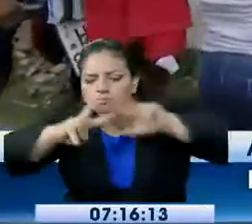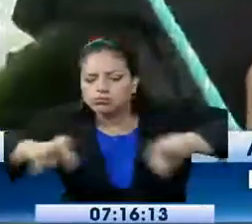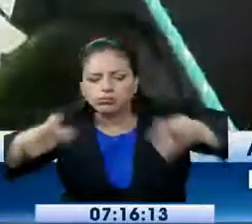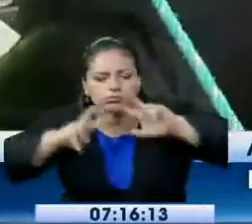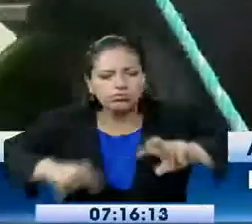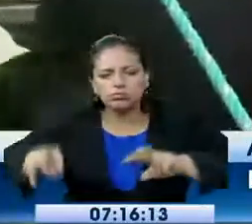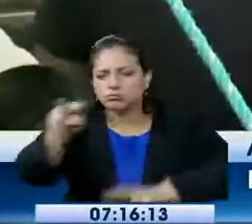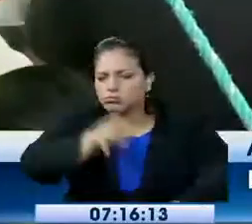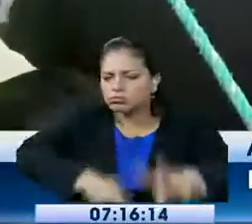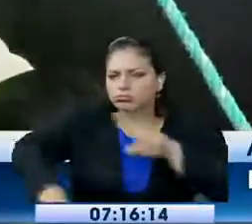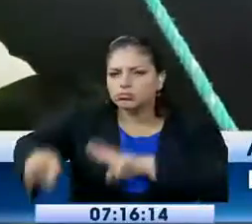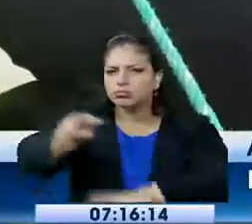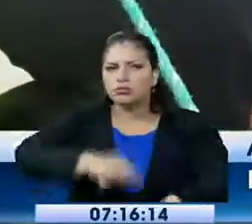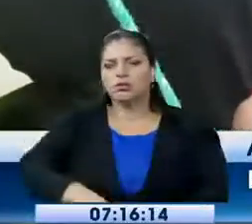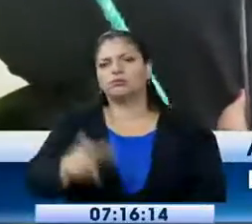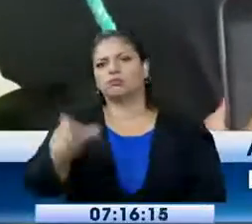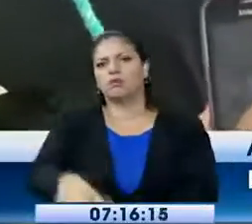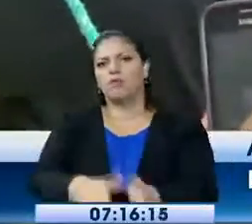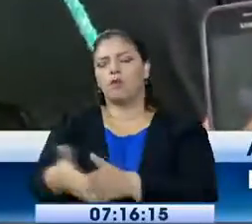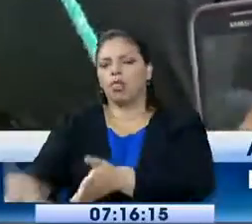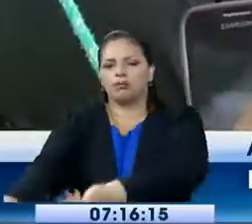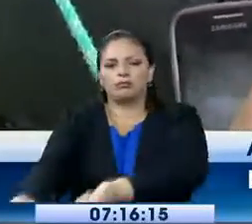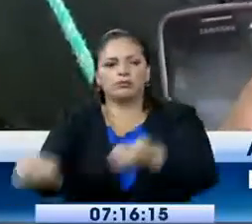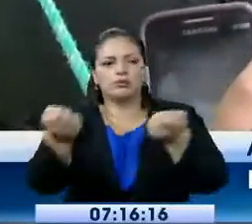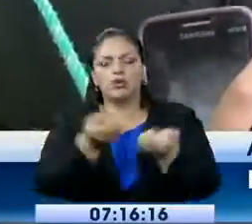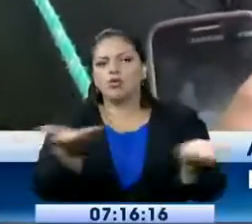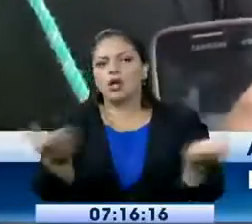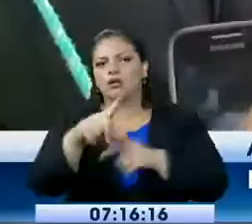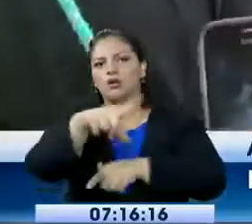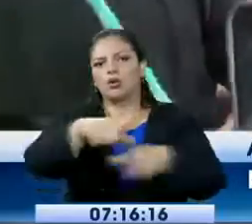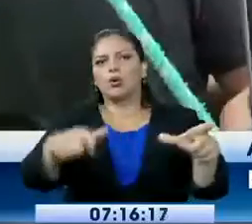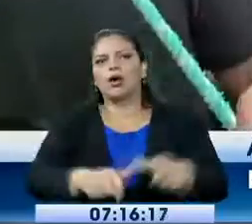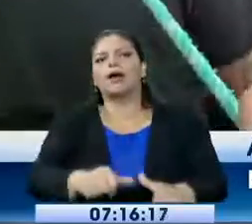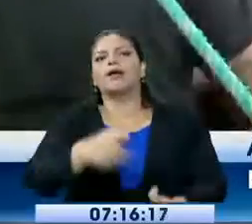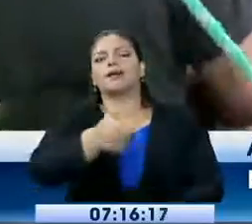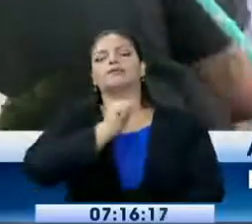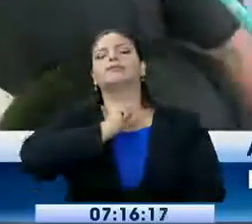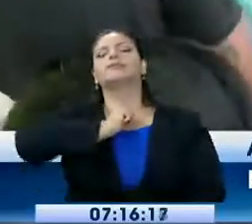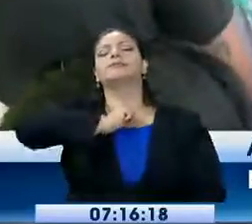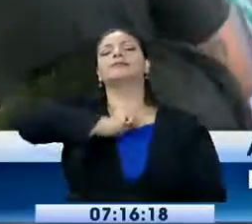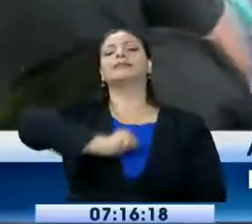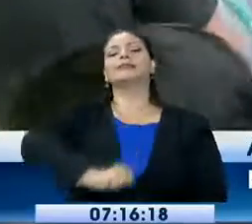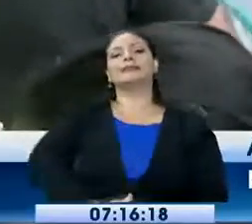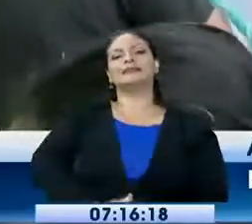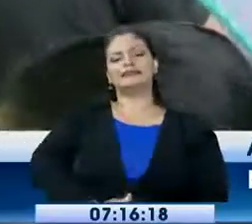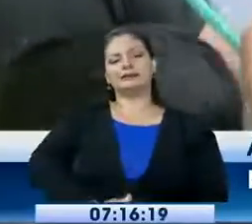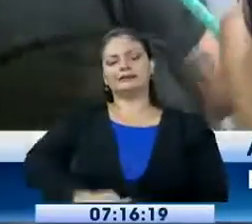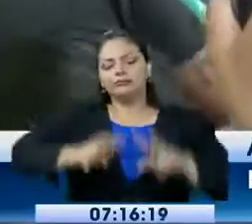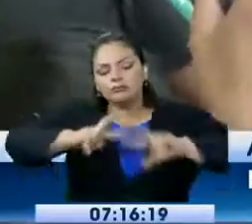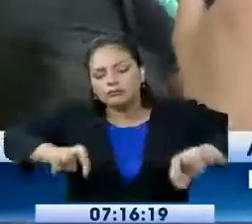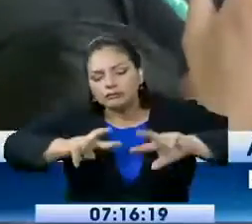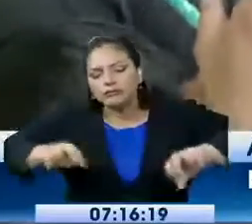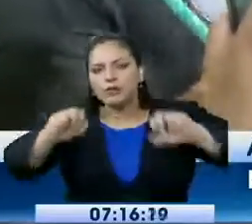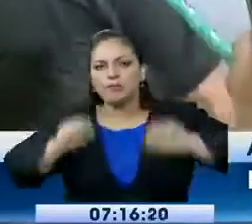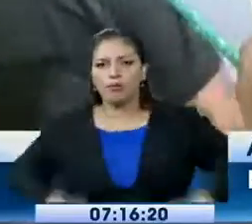fue trasladado hasta el Centro de Ciencias Forenses para las pericias de ley. El fallecido registra